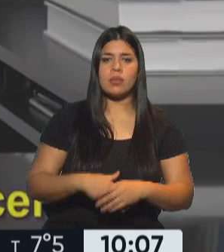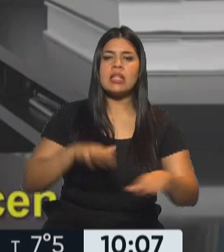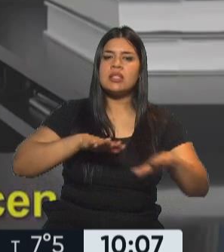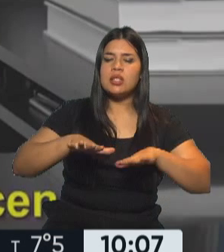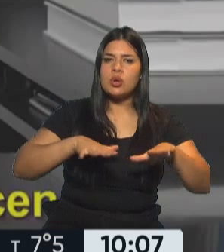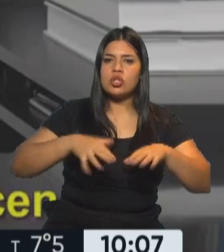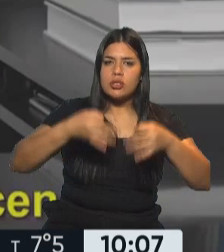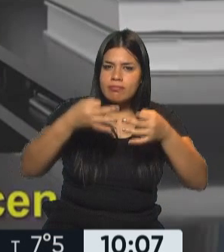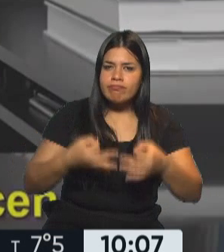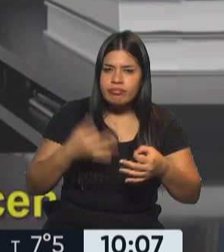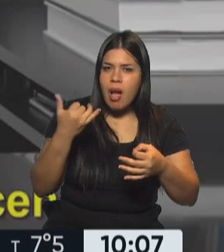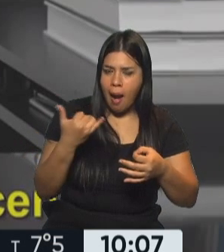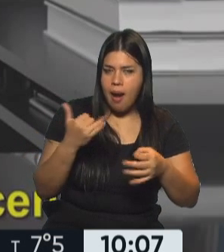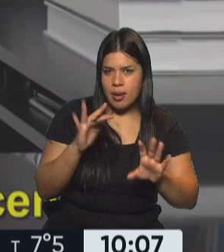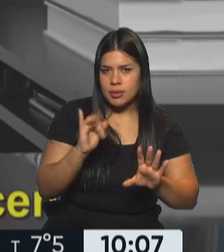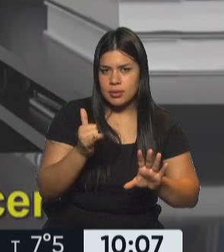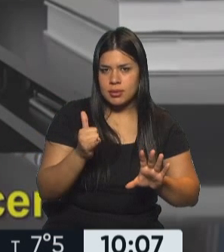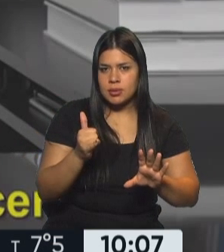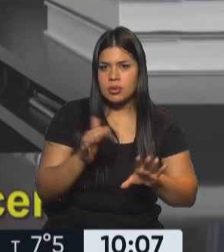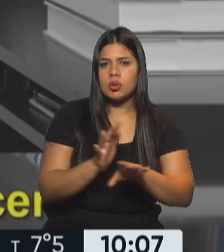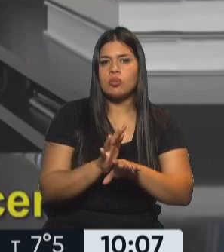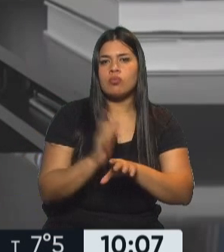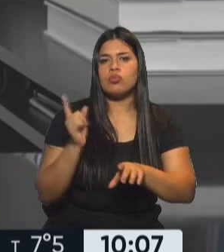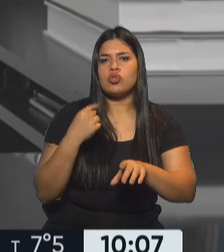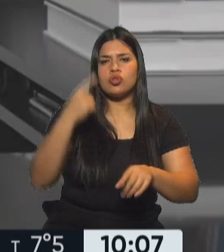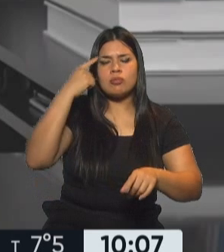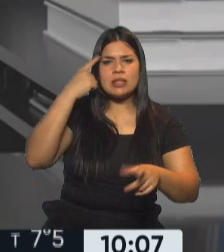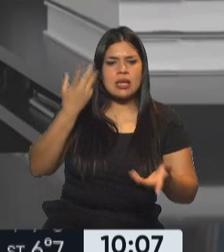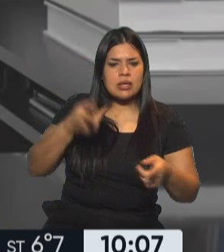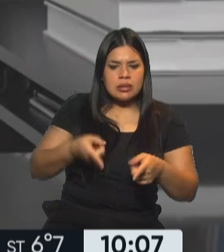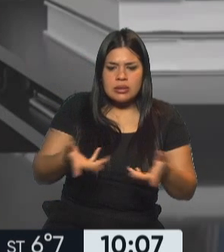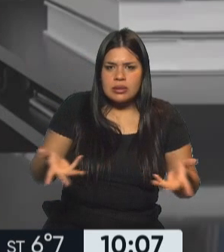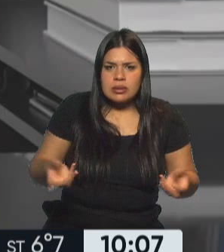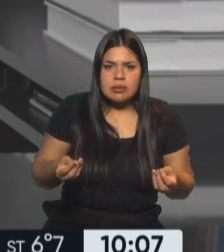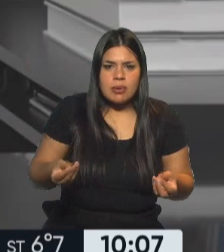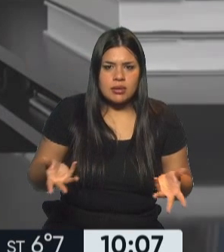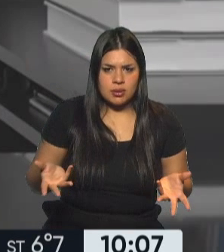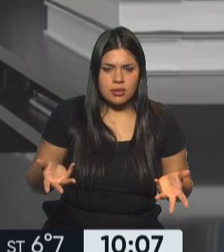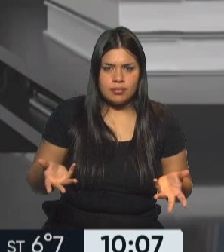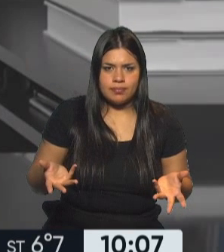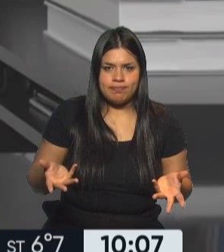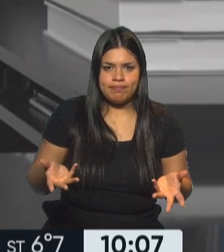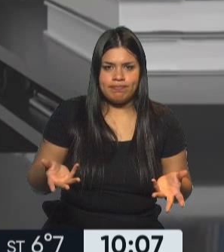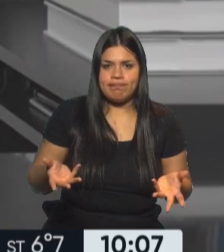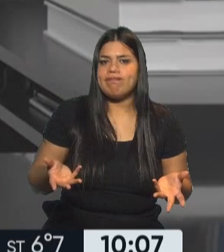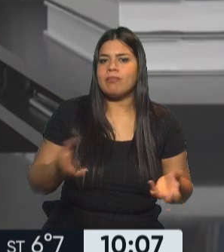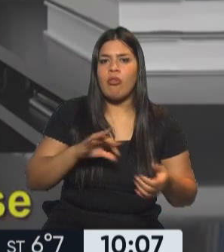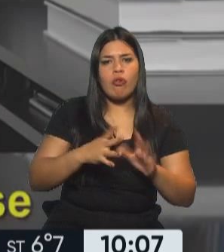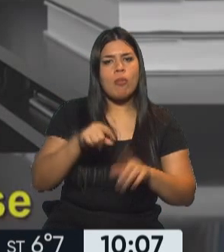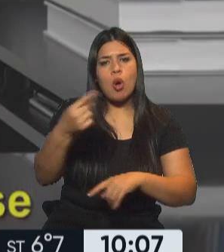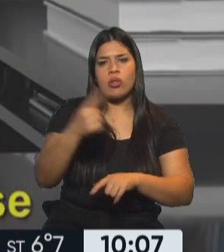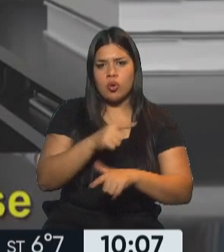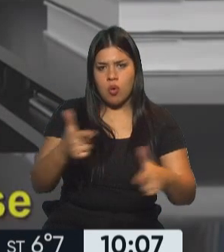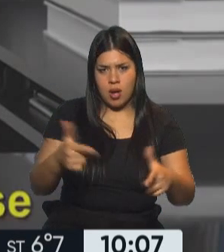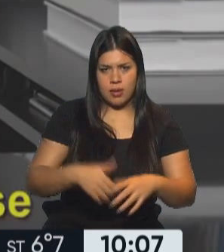y recientes que no hacen más que aumentar nuestro escepticismo. Pero no tenemos alternativa.